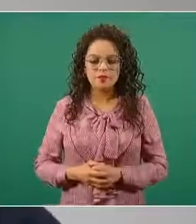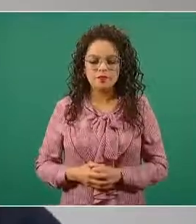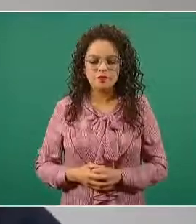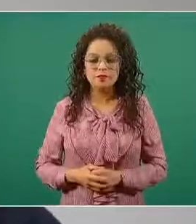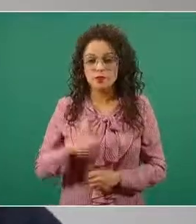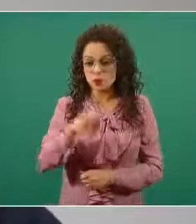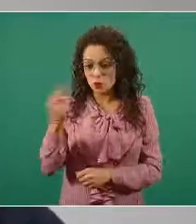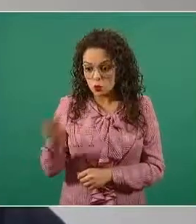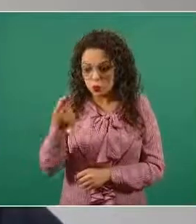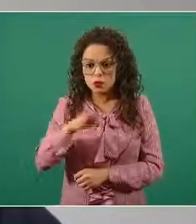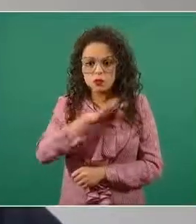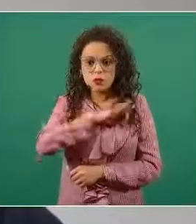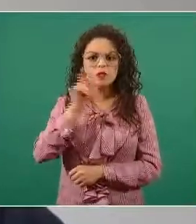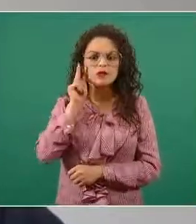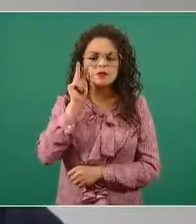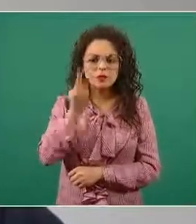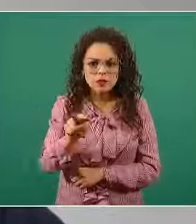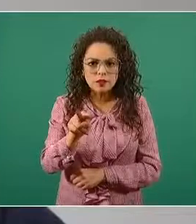poder encontrar